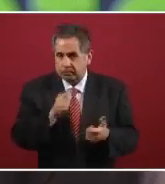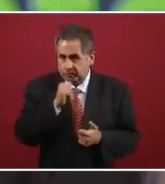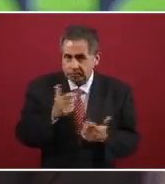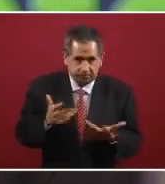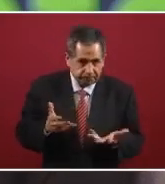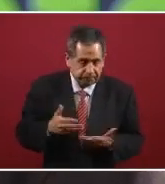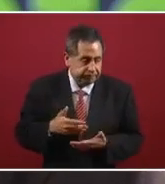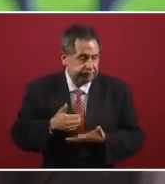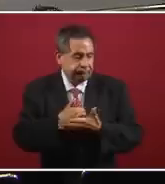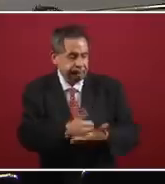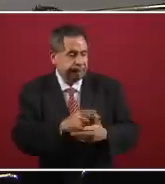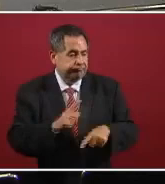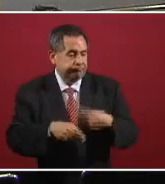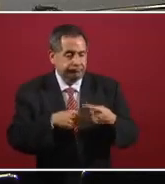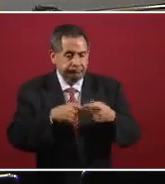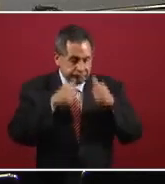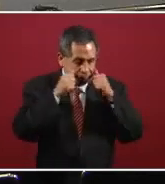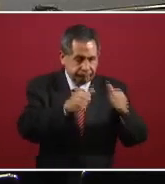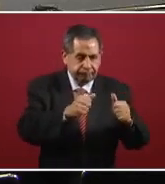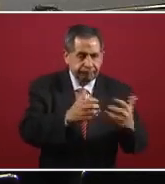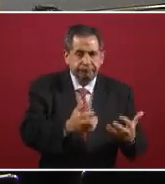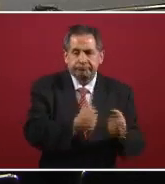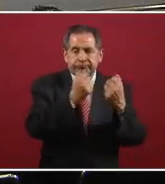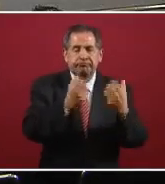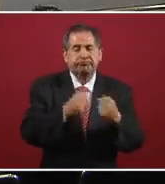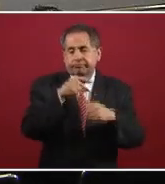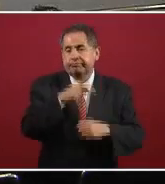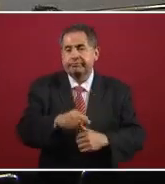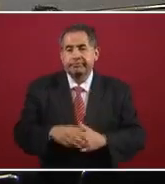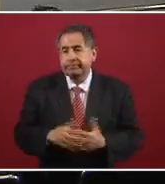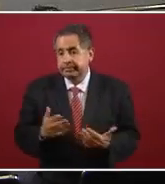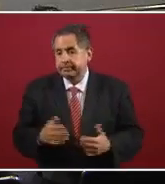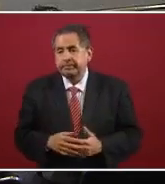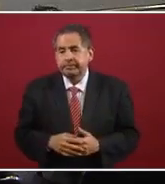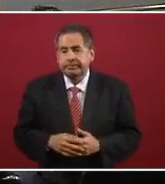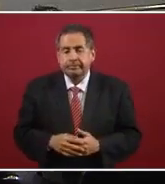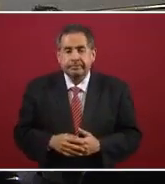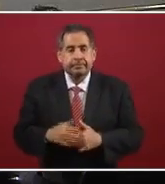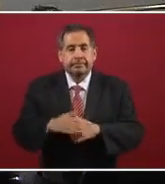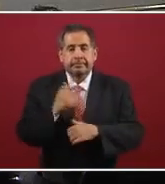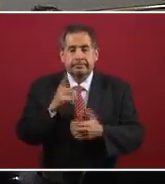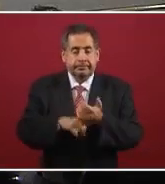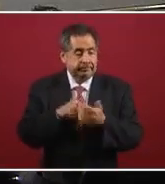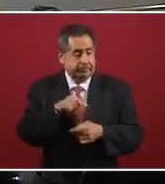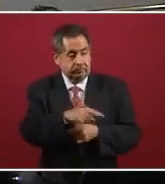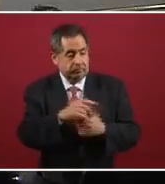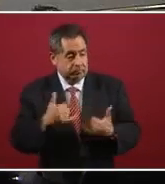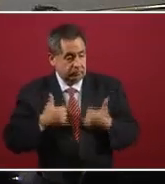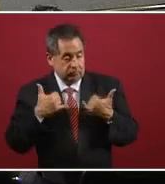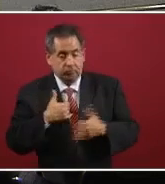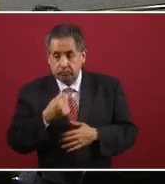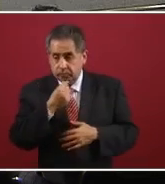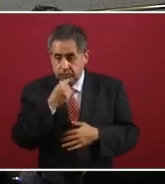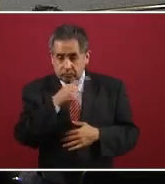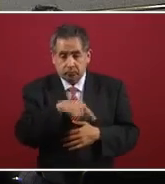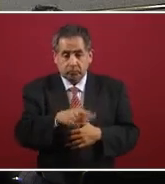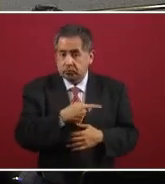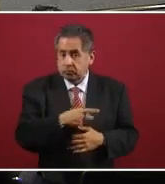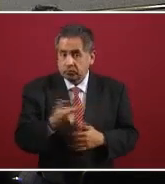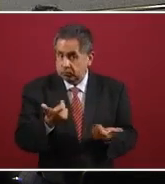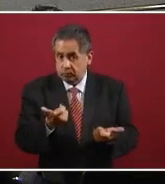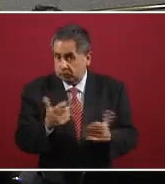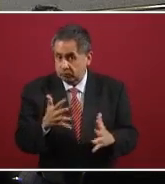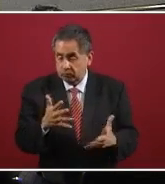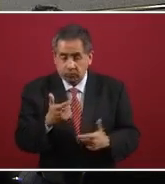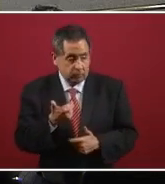socialmente podamos revertir esta circunstancia, porque los jóvenes, los niños que tienen pocos recursos